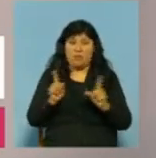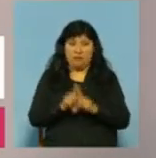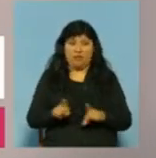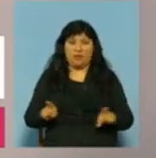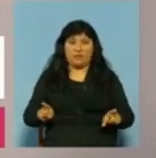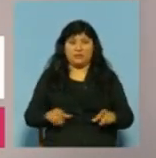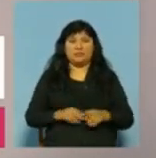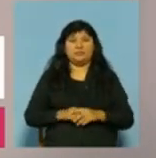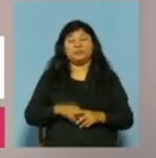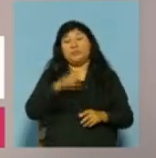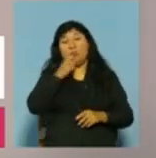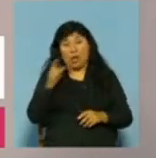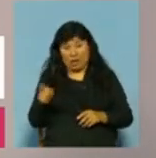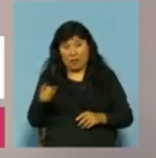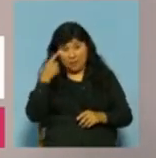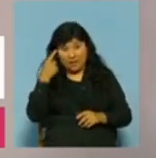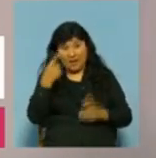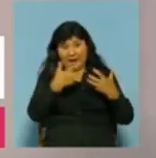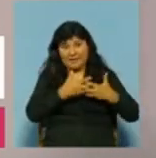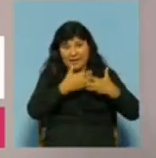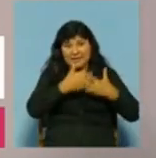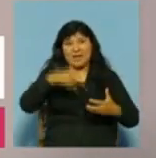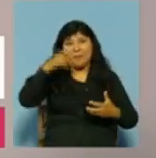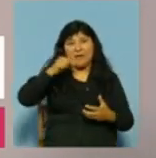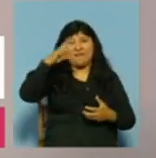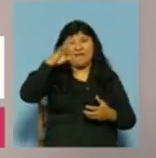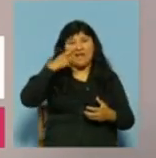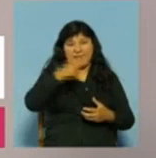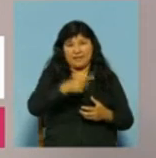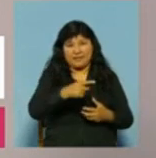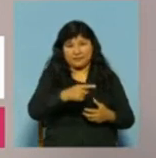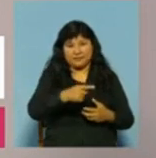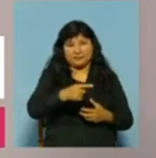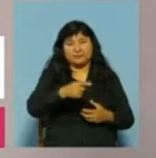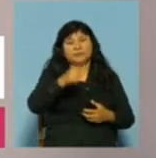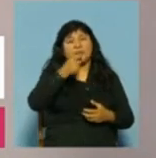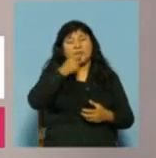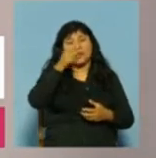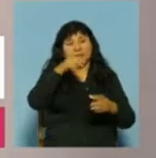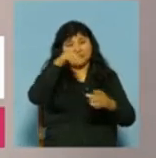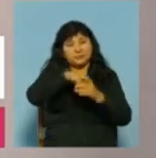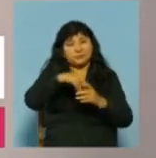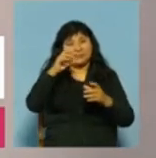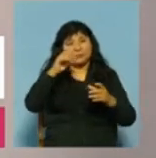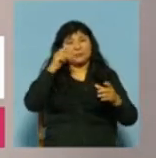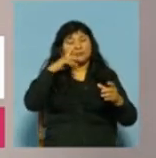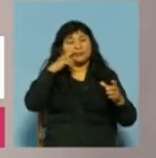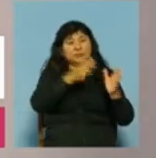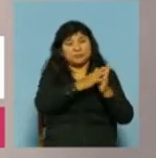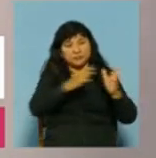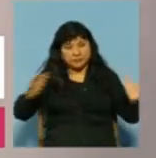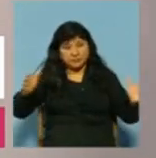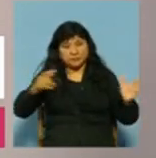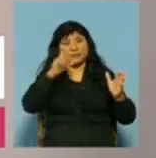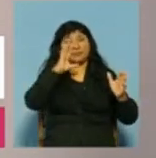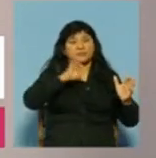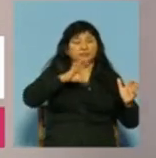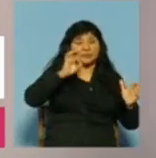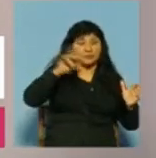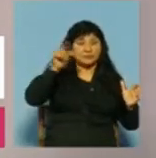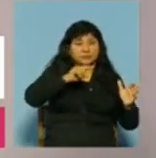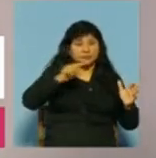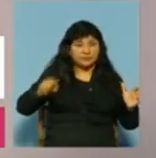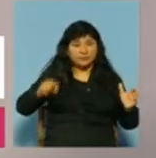con usted analiza el pp y hoy el pp y el 52% el pedido es el estado el 48% de la